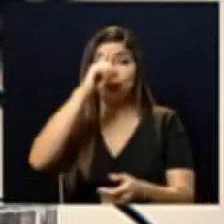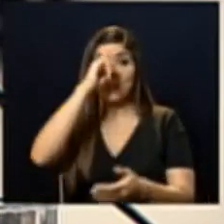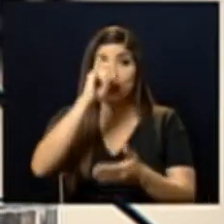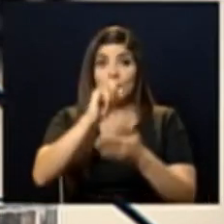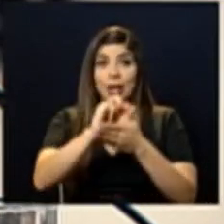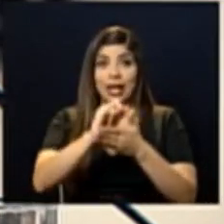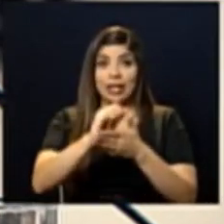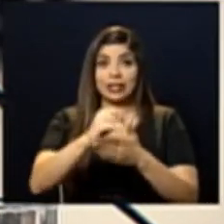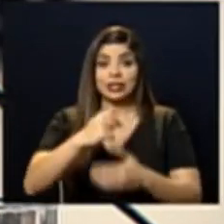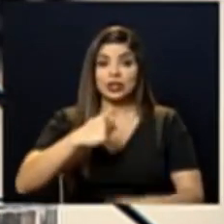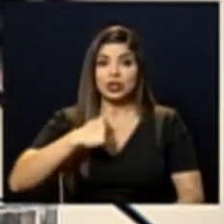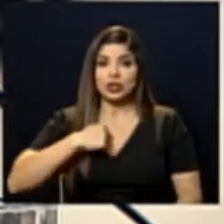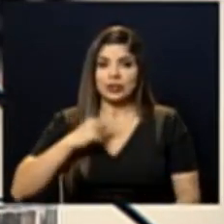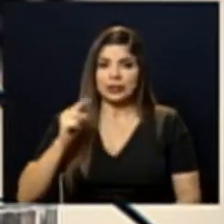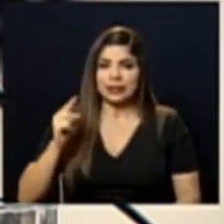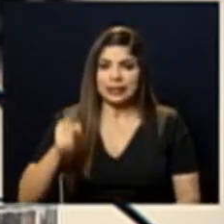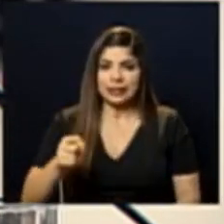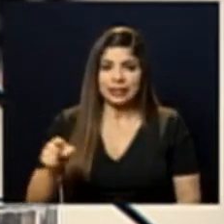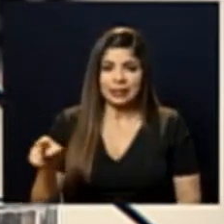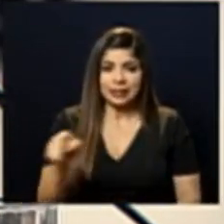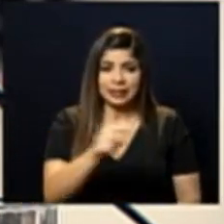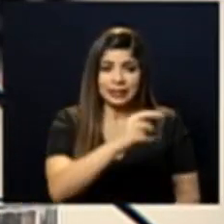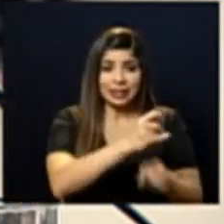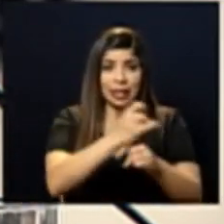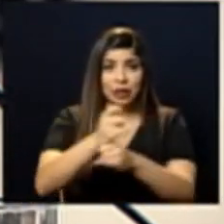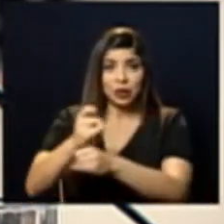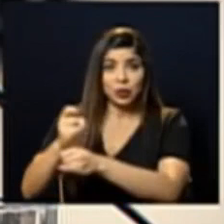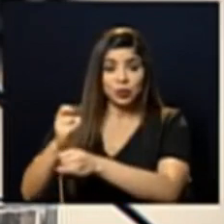mi instrucción a las instituciones a